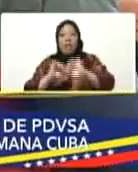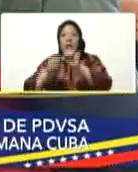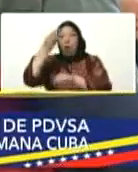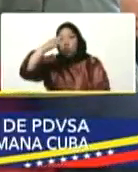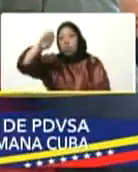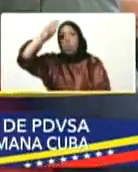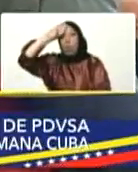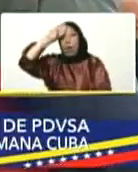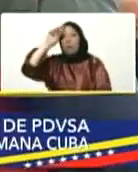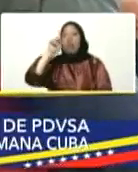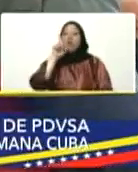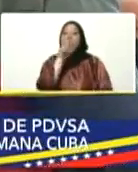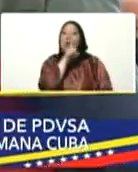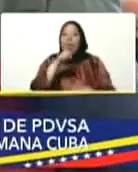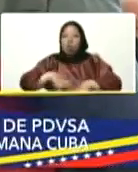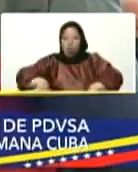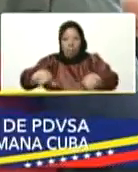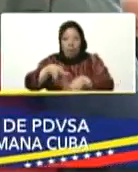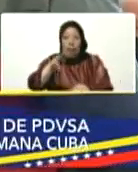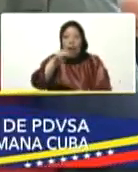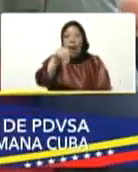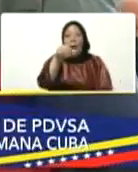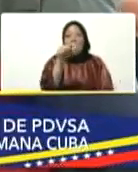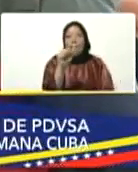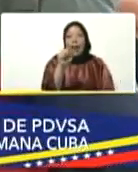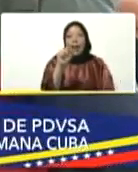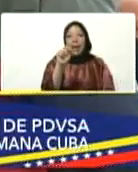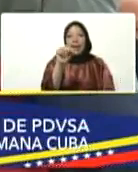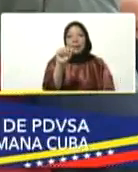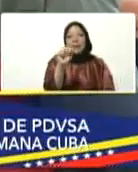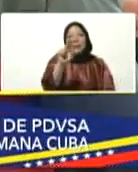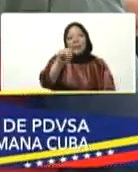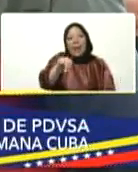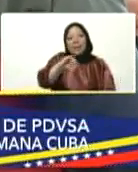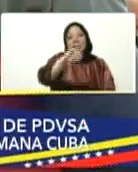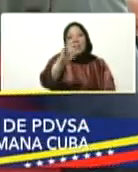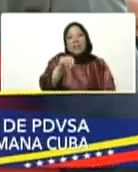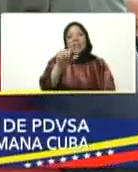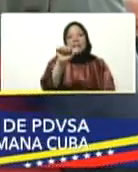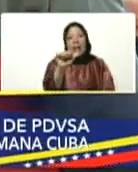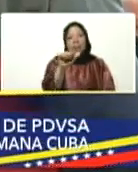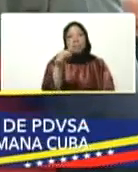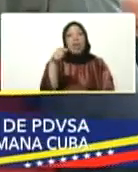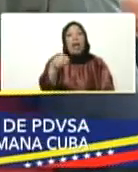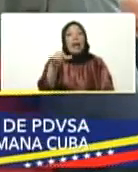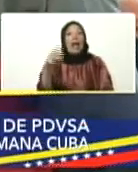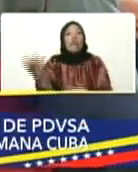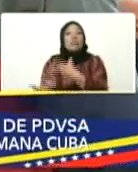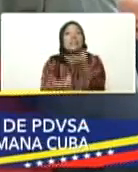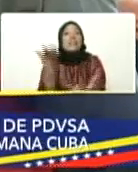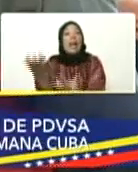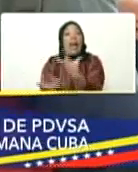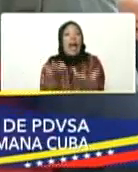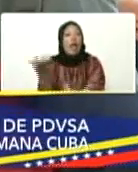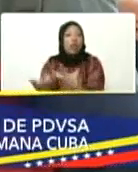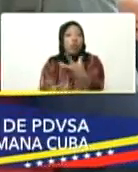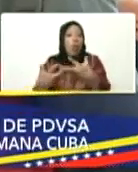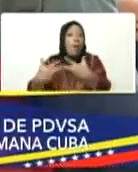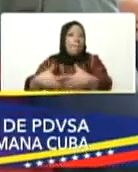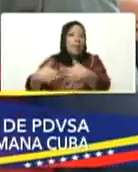el incendio de gran magnitud que los azotaba en la base de tanqueros de Matanzas,